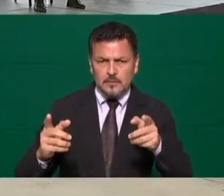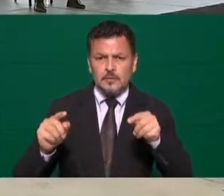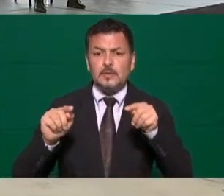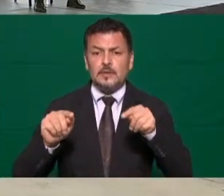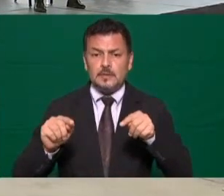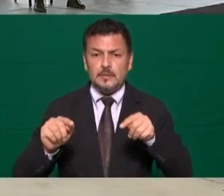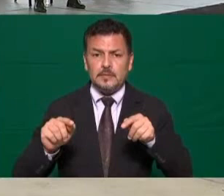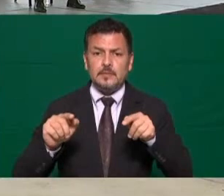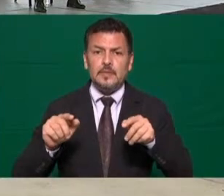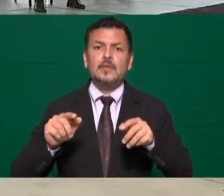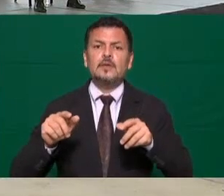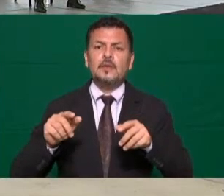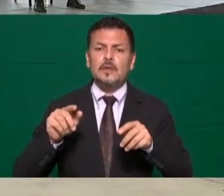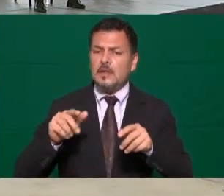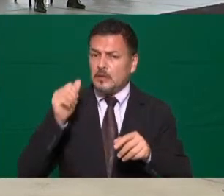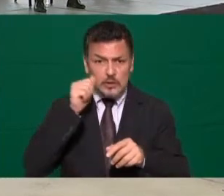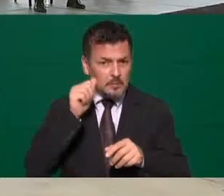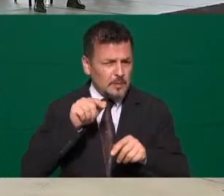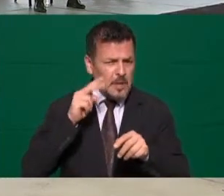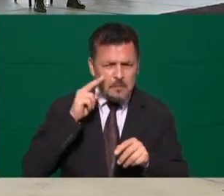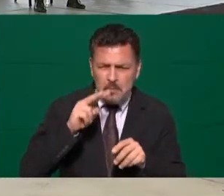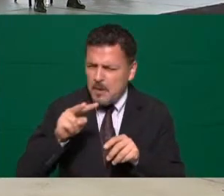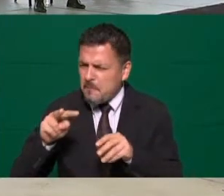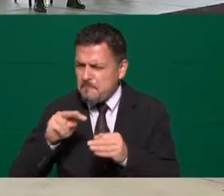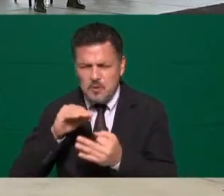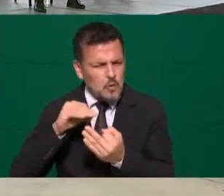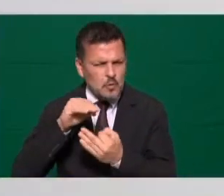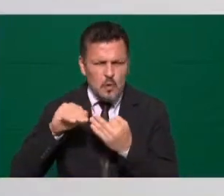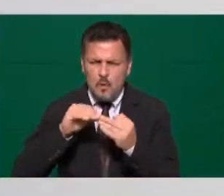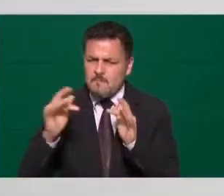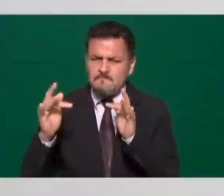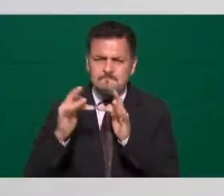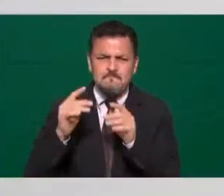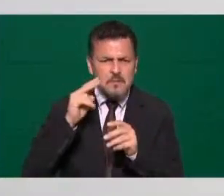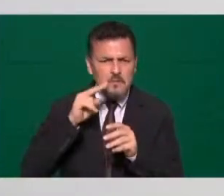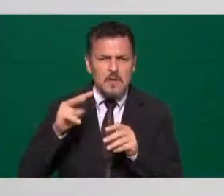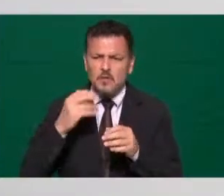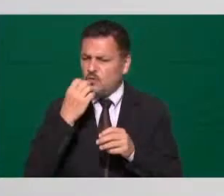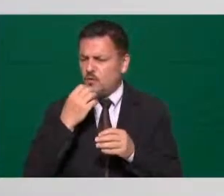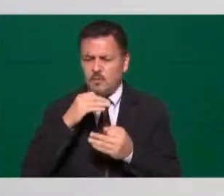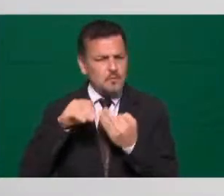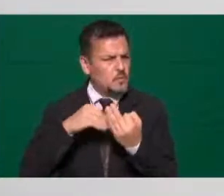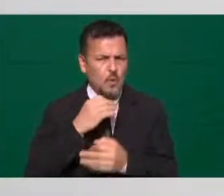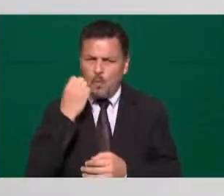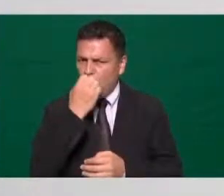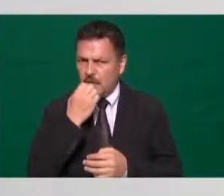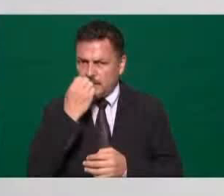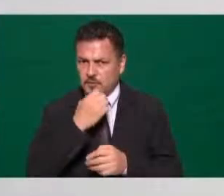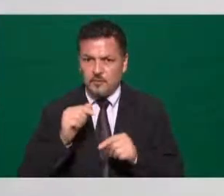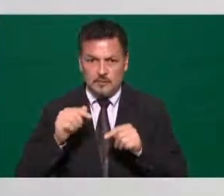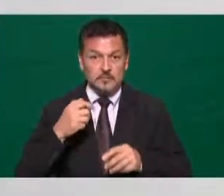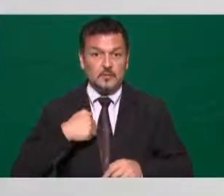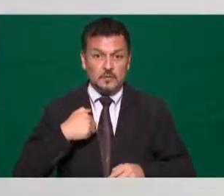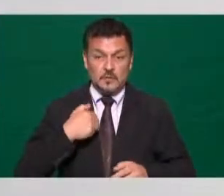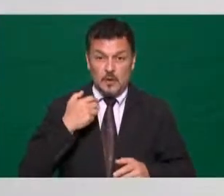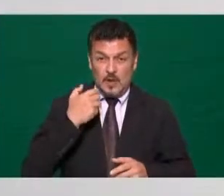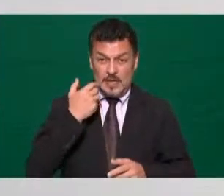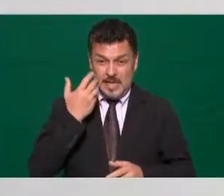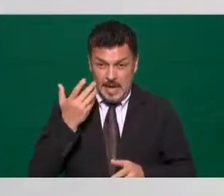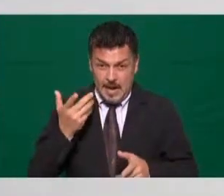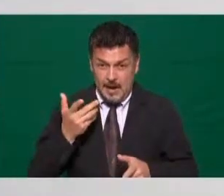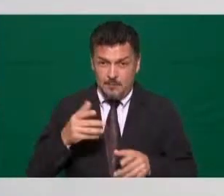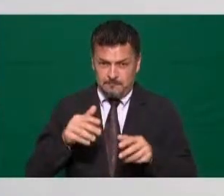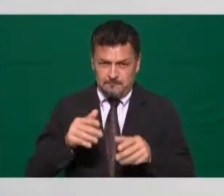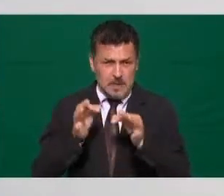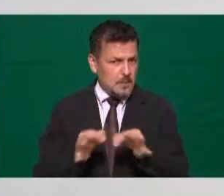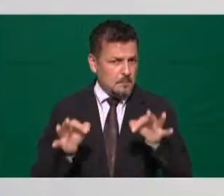y está en contacto directo con todas las escuelas. Yo quisiera señalar que el